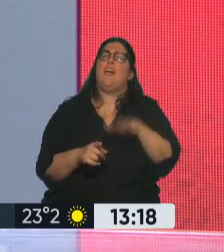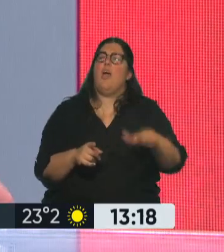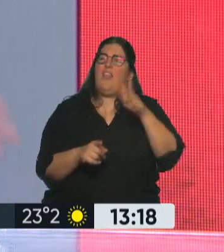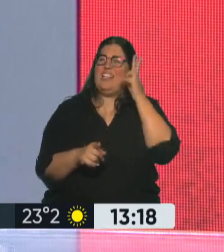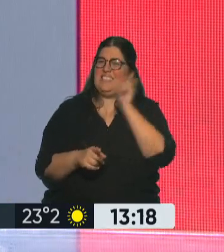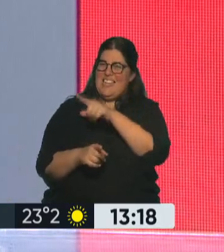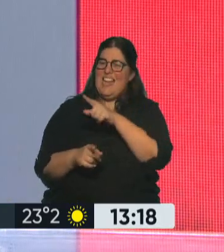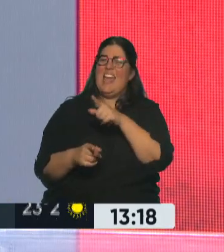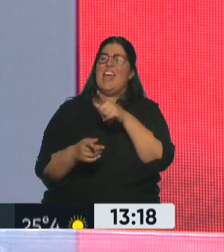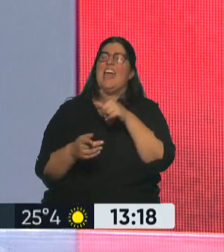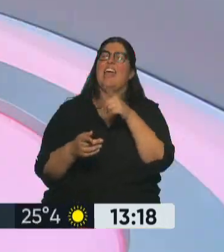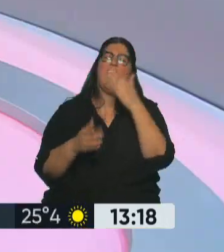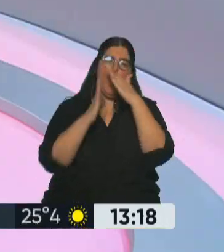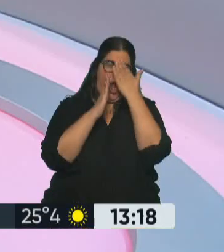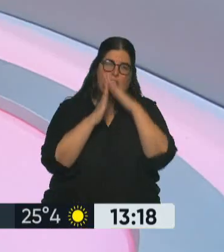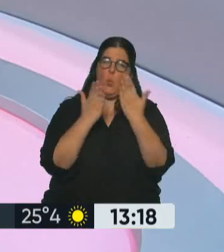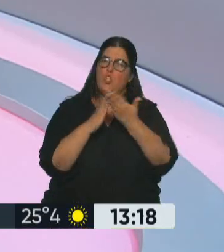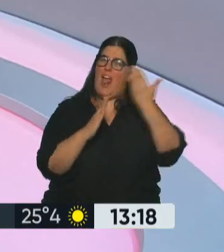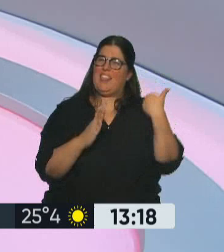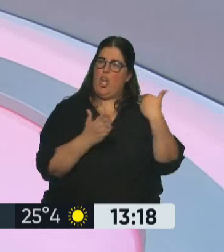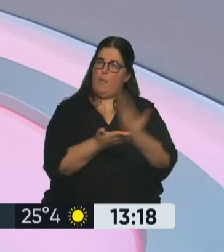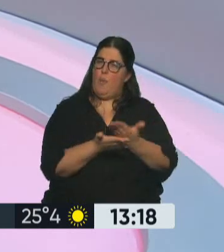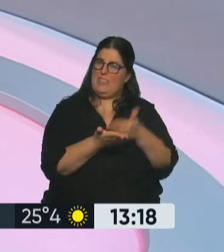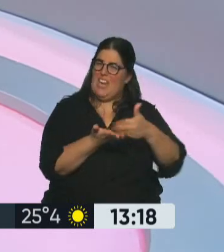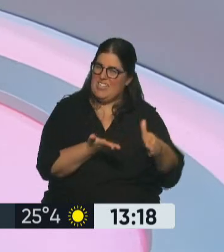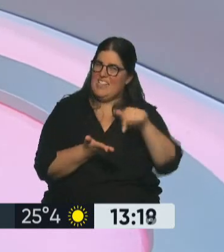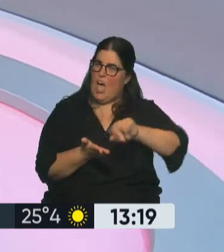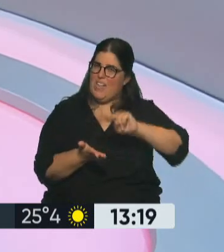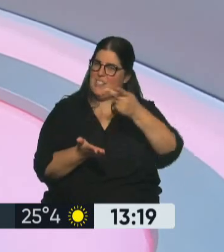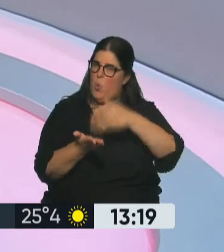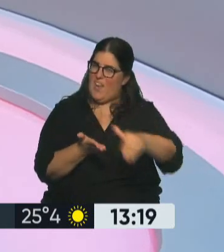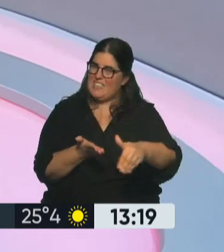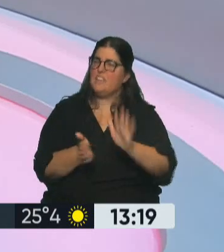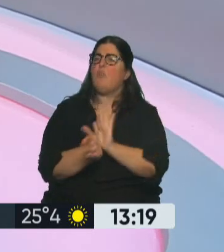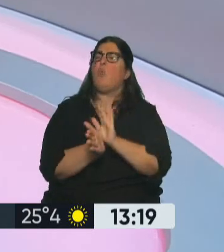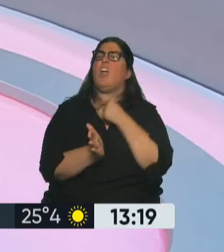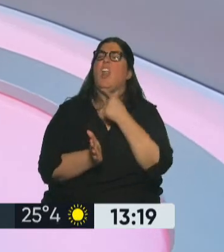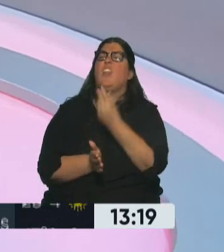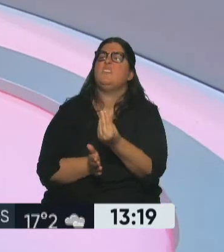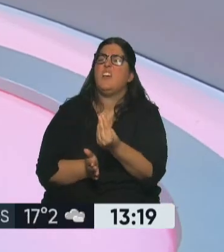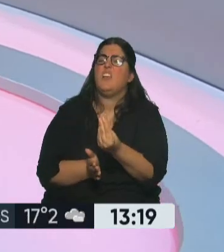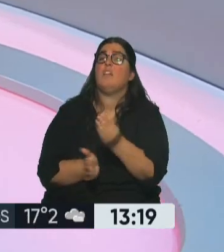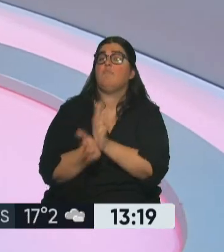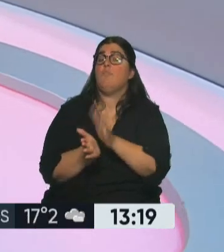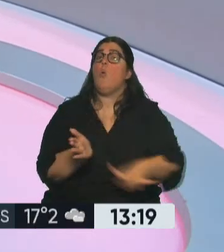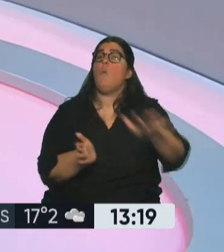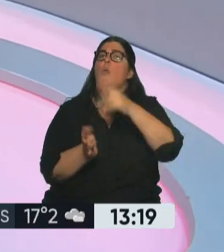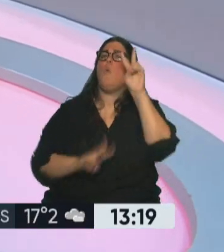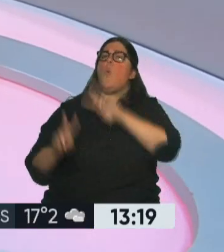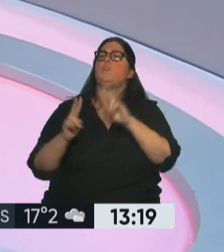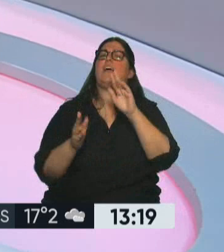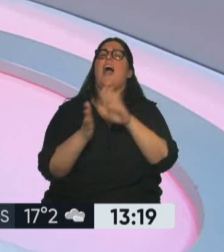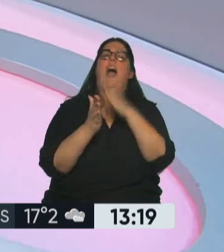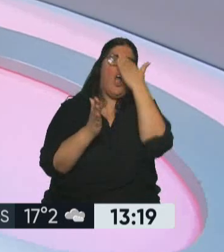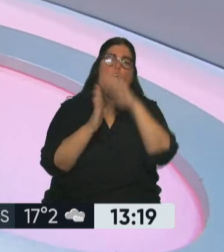anterior. Y rechazan esta. ¿Qué quiere decir? Que el pueblo chileno quería una Constitución más centrista. Me parece que